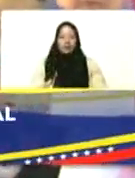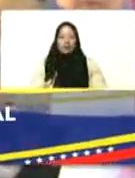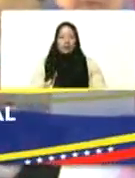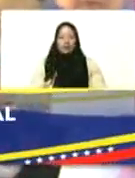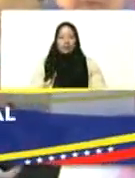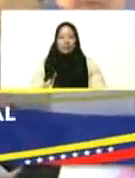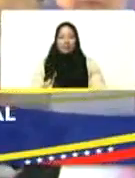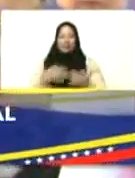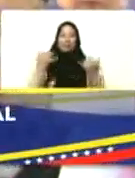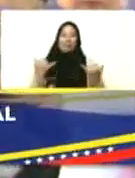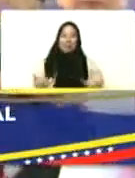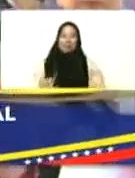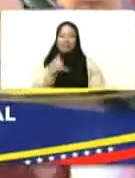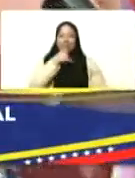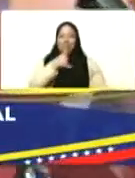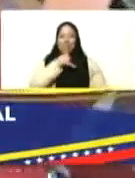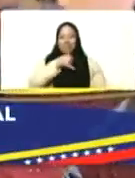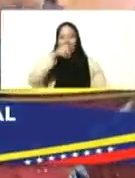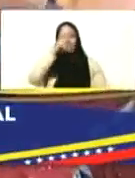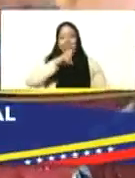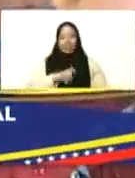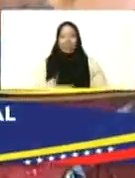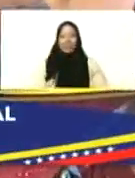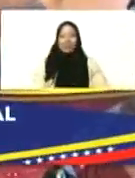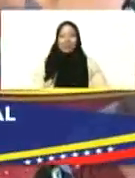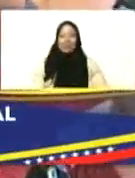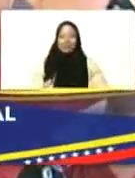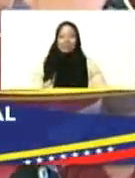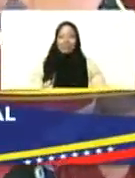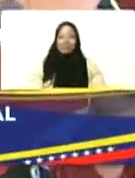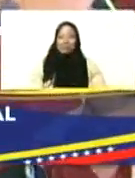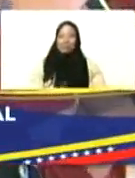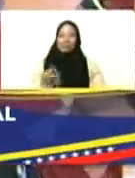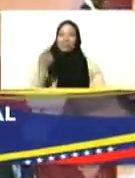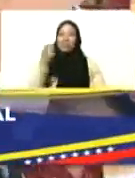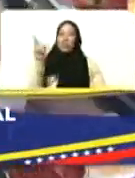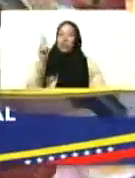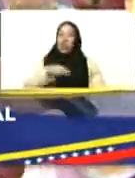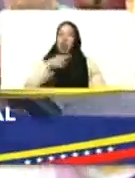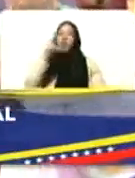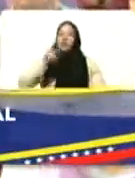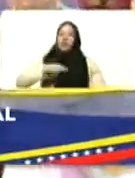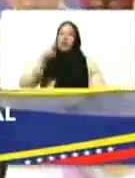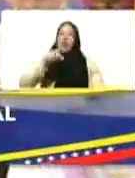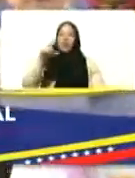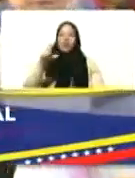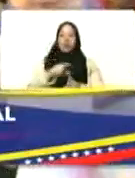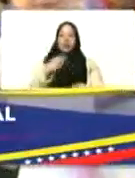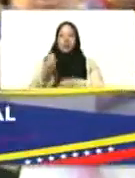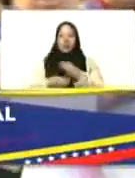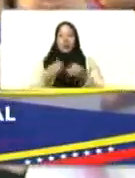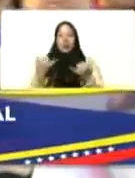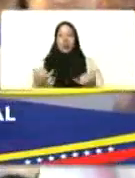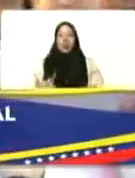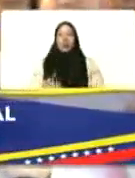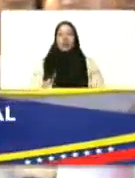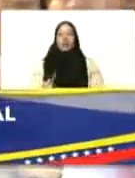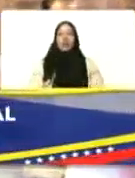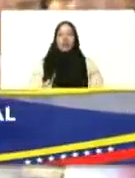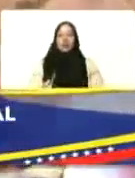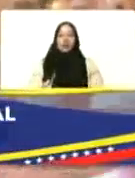violentamente ese año, ni una palabra. La sociedad